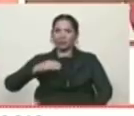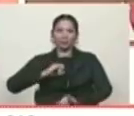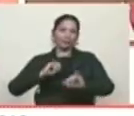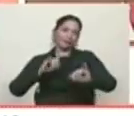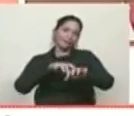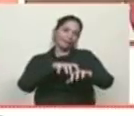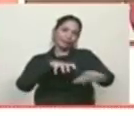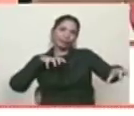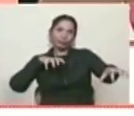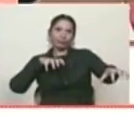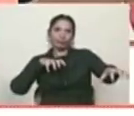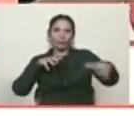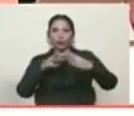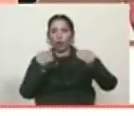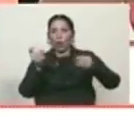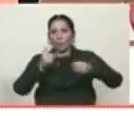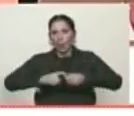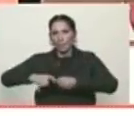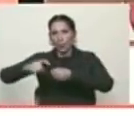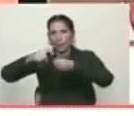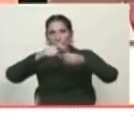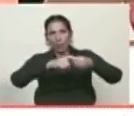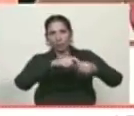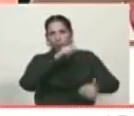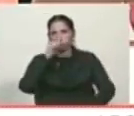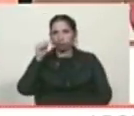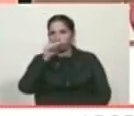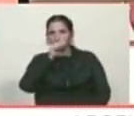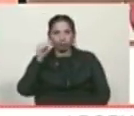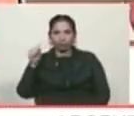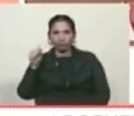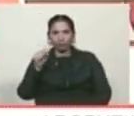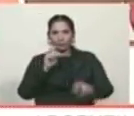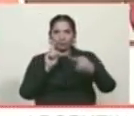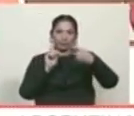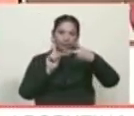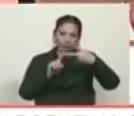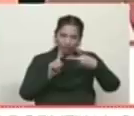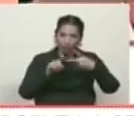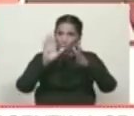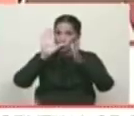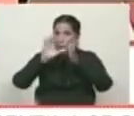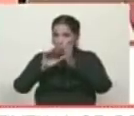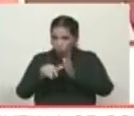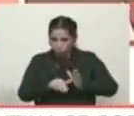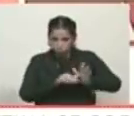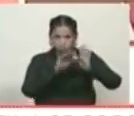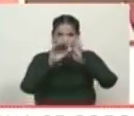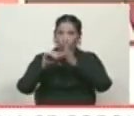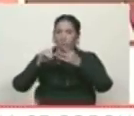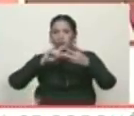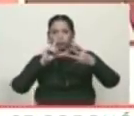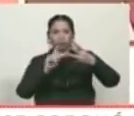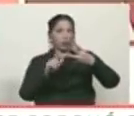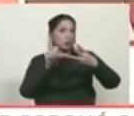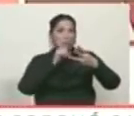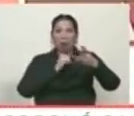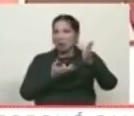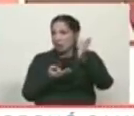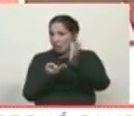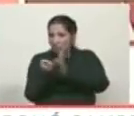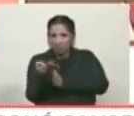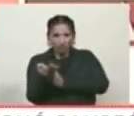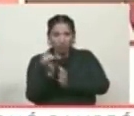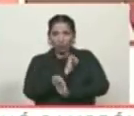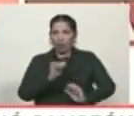prácticamente todos vinculados a hechos de narcotráfico, a hechos de corrupción, ha hecho deslealtades en la Fuerza Armada Nacional